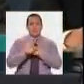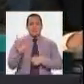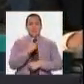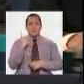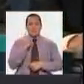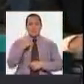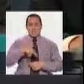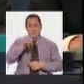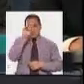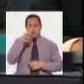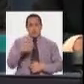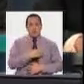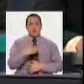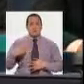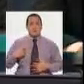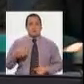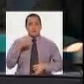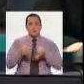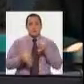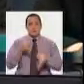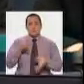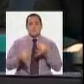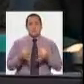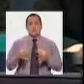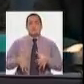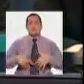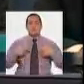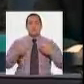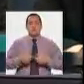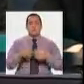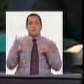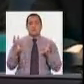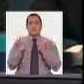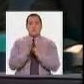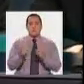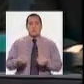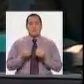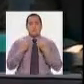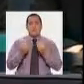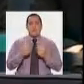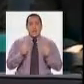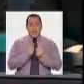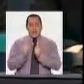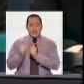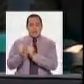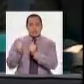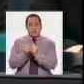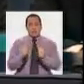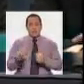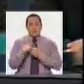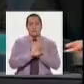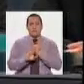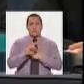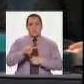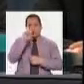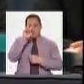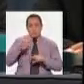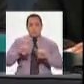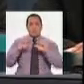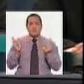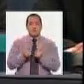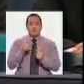Estado. El ministro de Justicia puede reunirse para articular la defensa del Perú ante